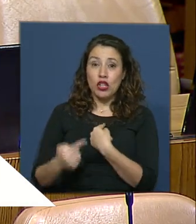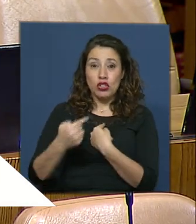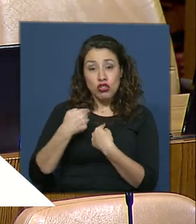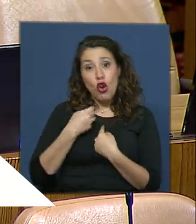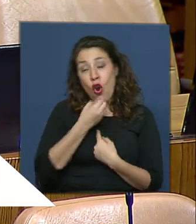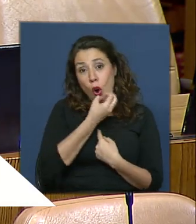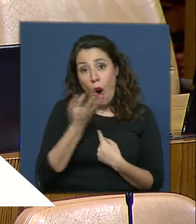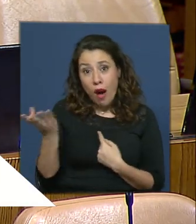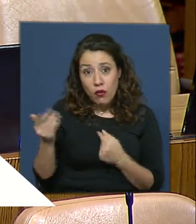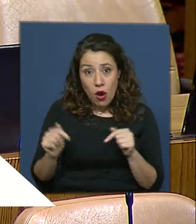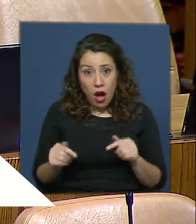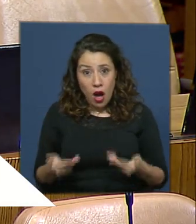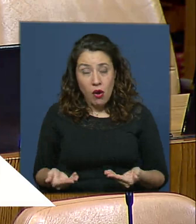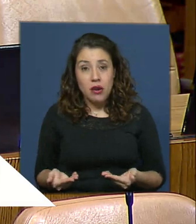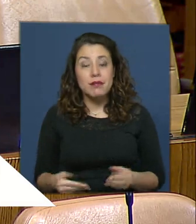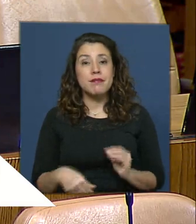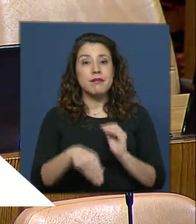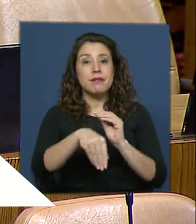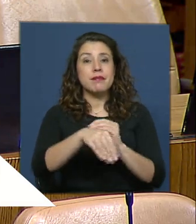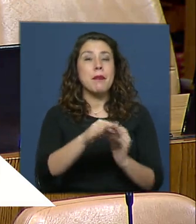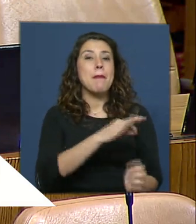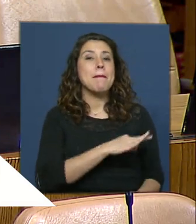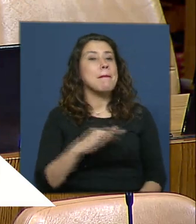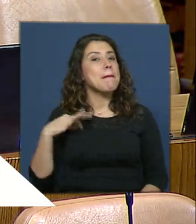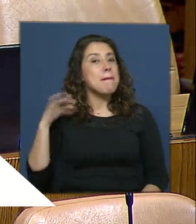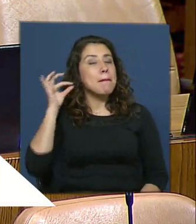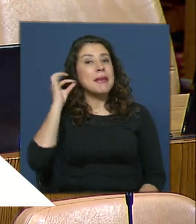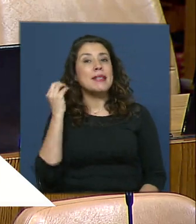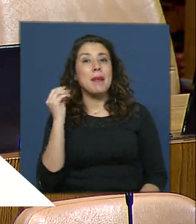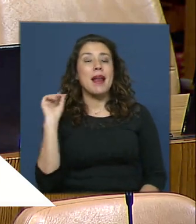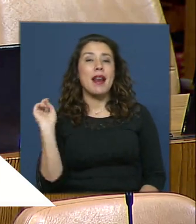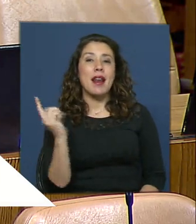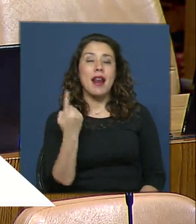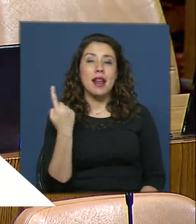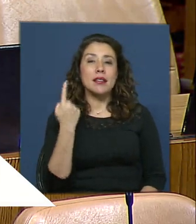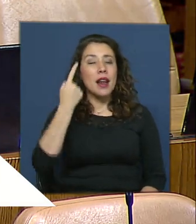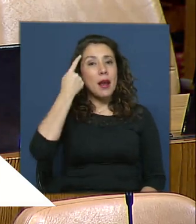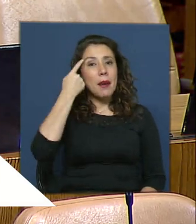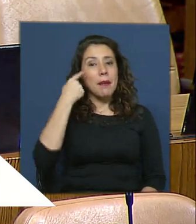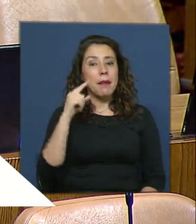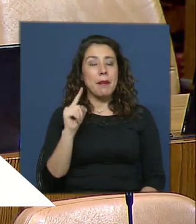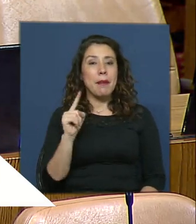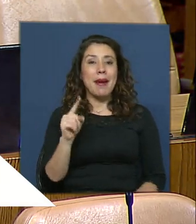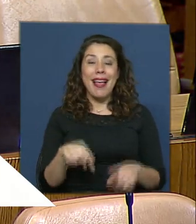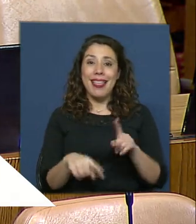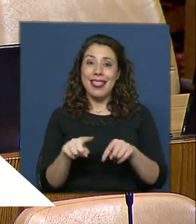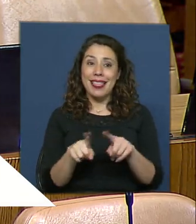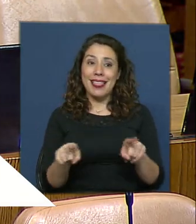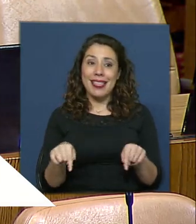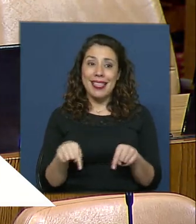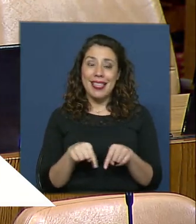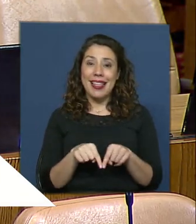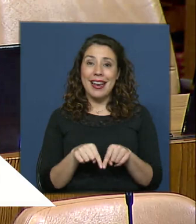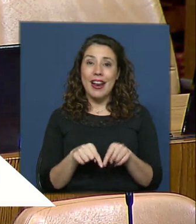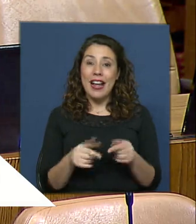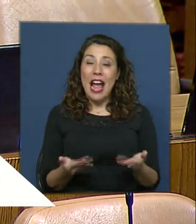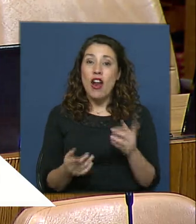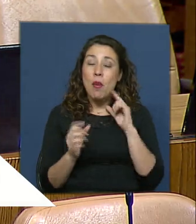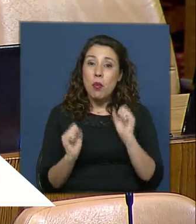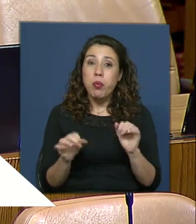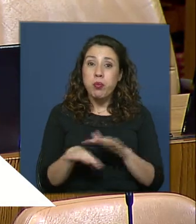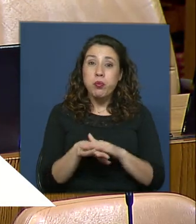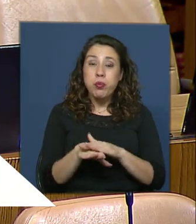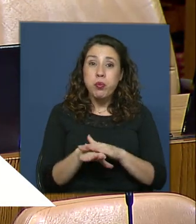esa manera, oficiar a la ministra de Bienes Nacionales a objeto de que los terrenos que están actualmente